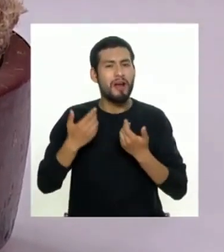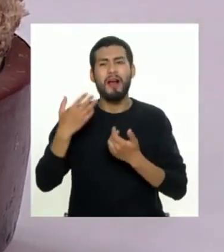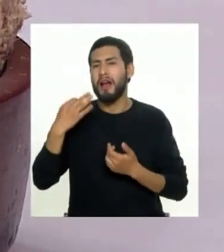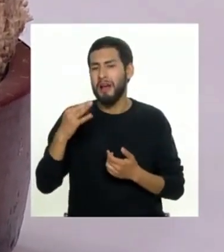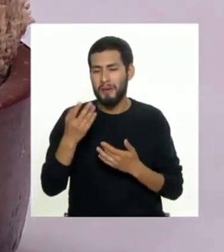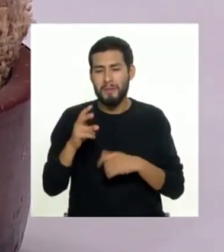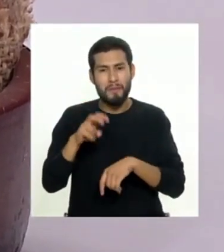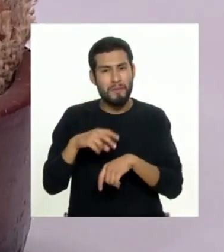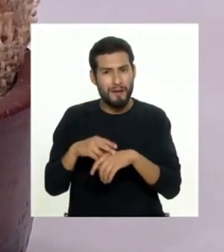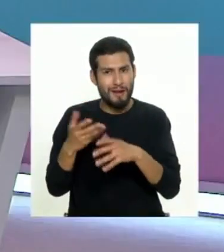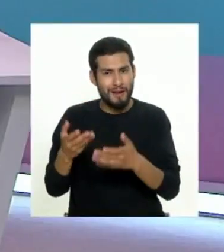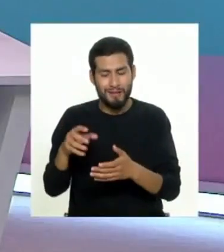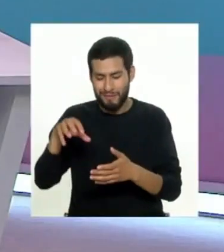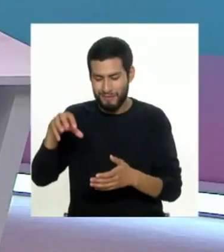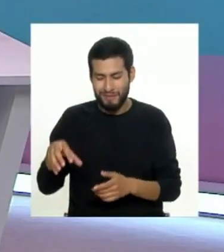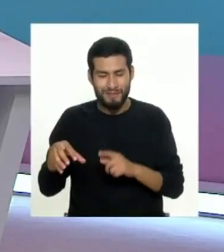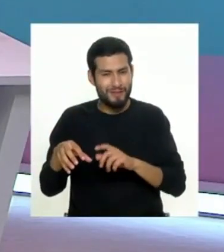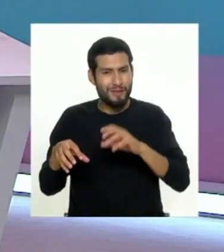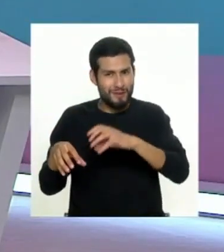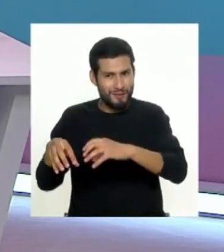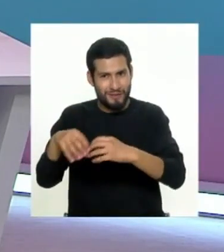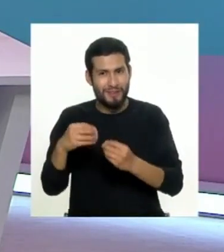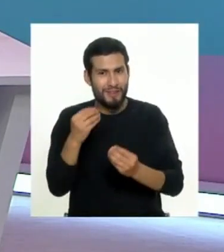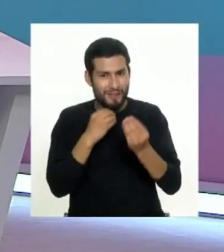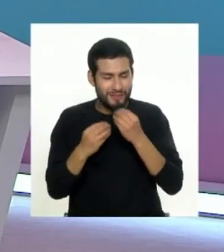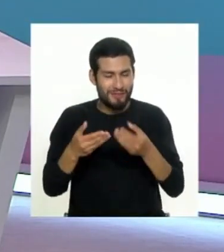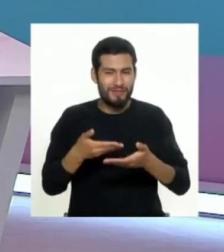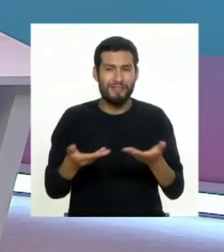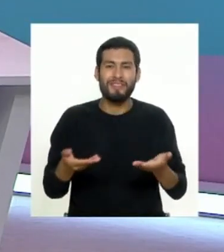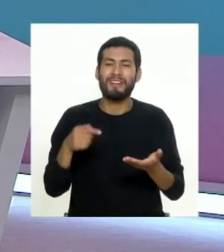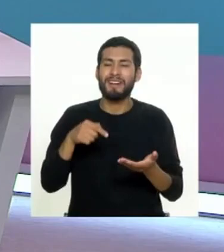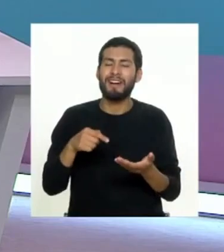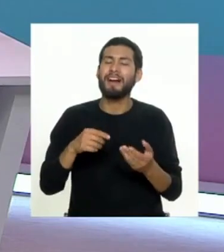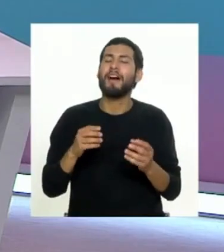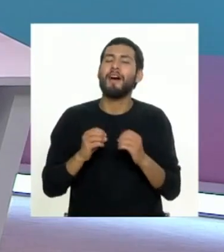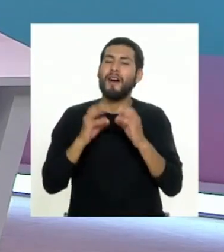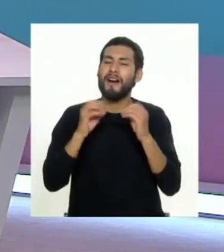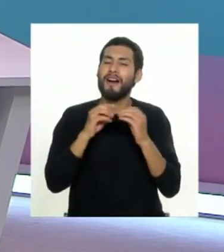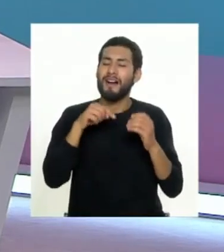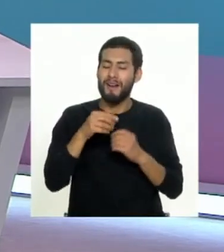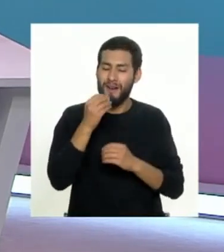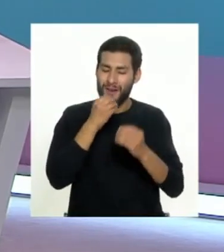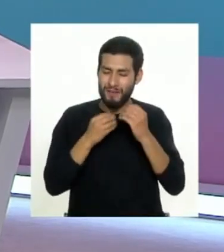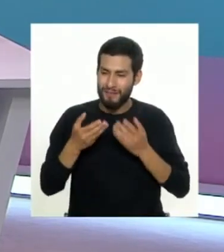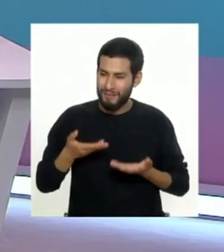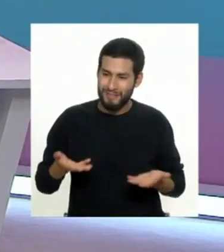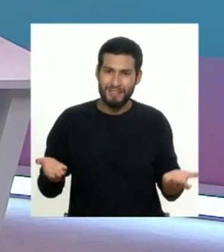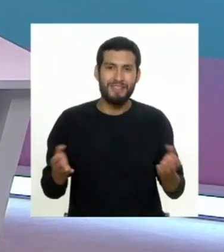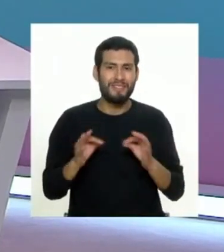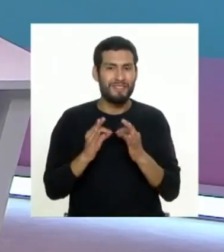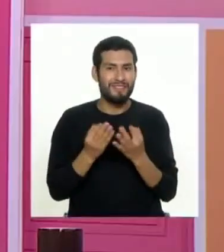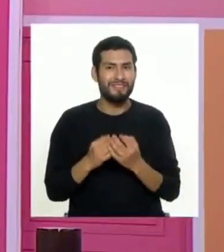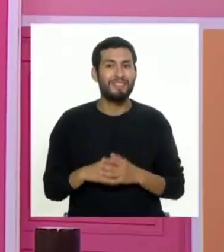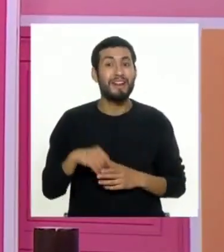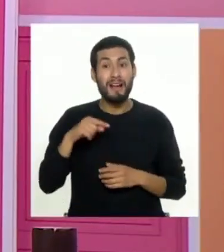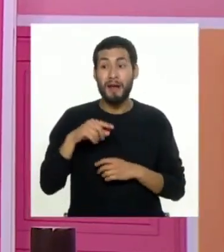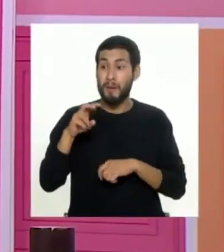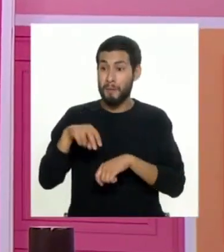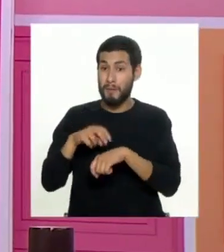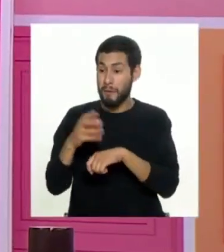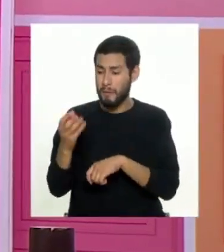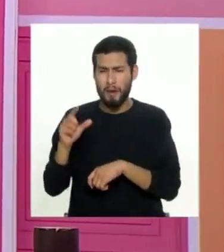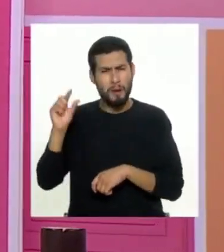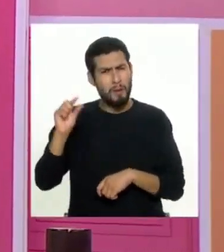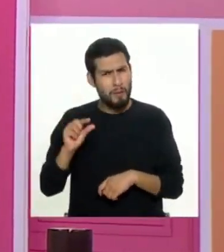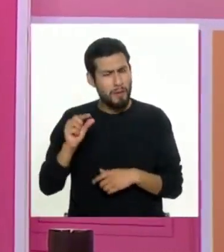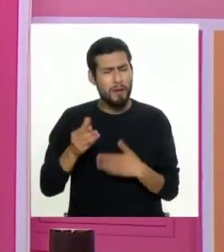una papita al costado de nuestra mesa del día a día, ¿no? Y la papa es un alimento básico y económico que está